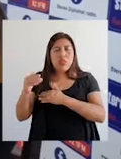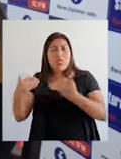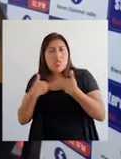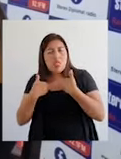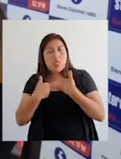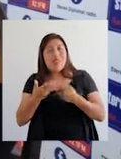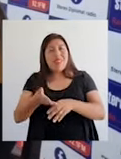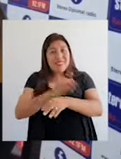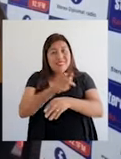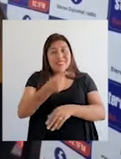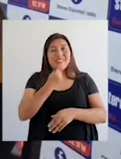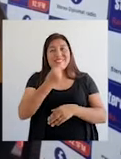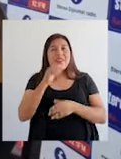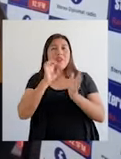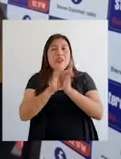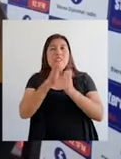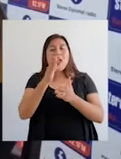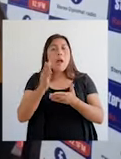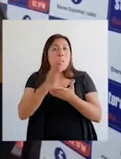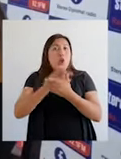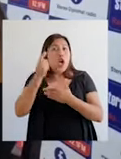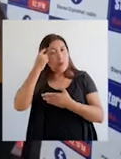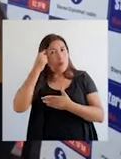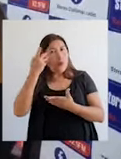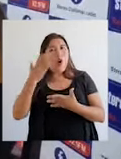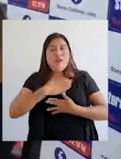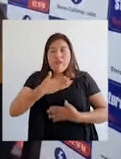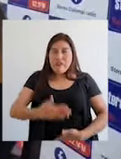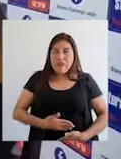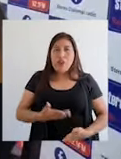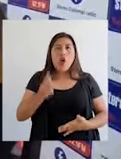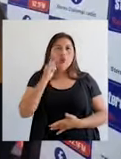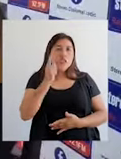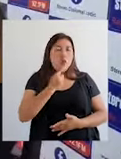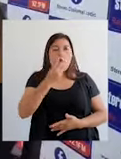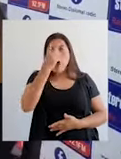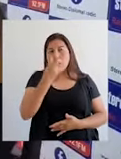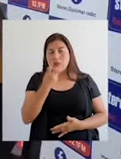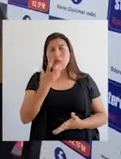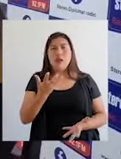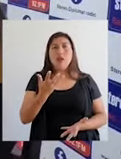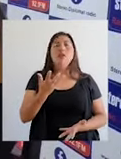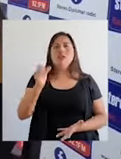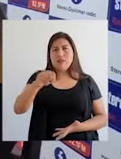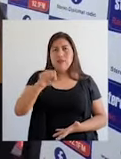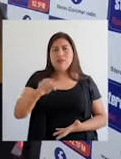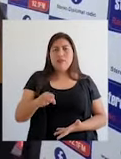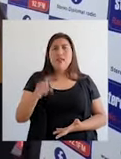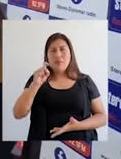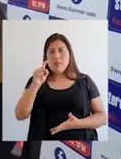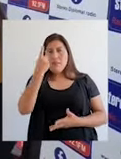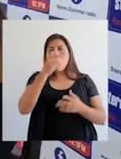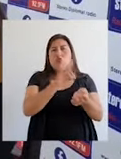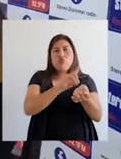que puede ser con las primeras que mencionó usted, son de tipo intelectual, o físicas, o sensoriales, sí, efectivamente tiene que